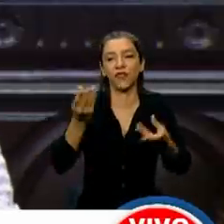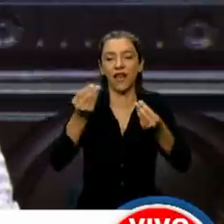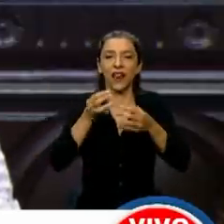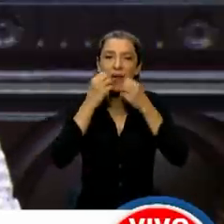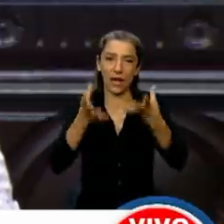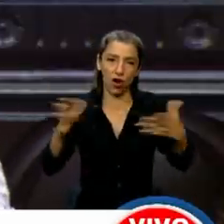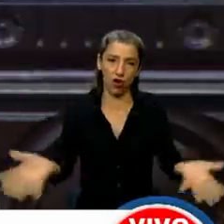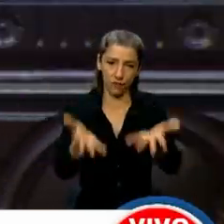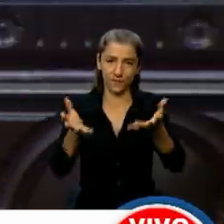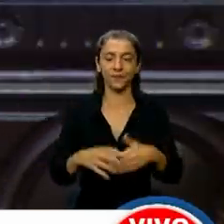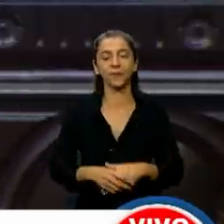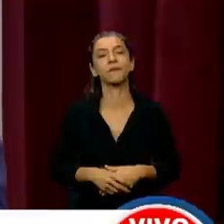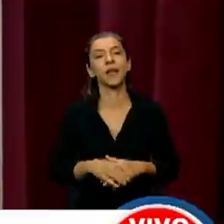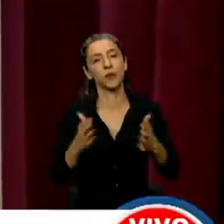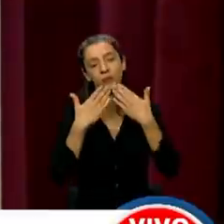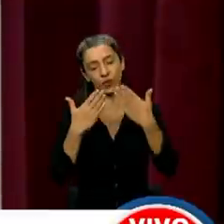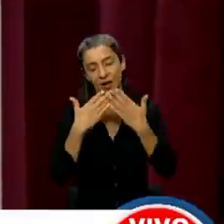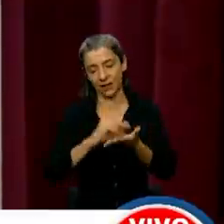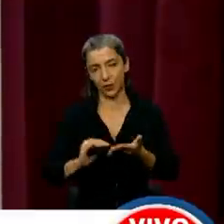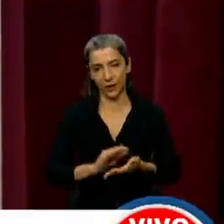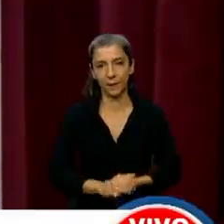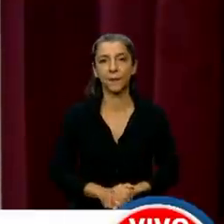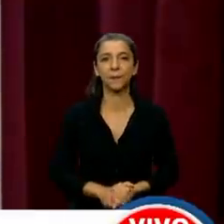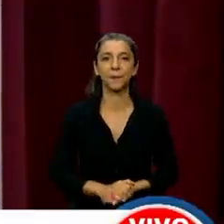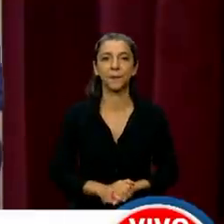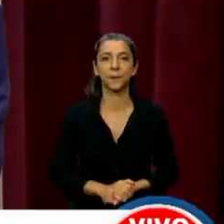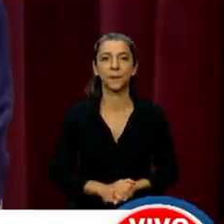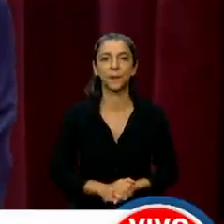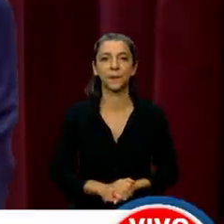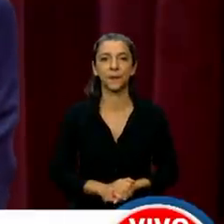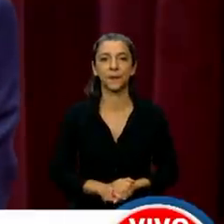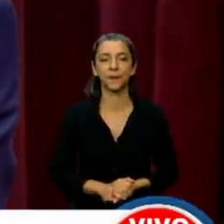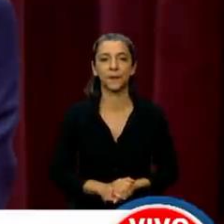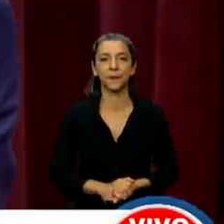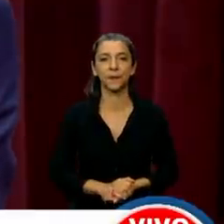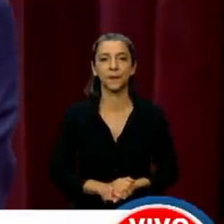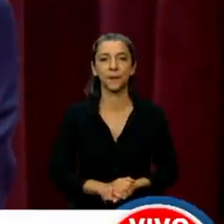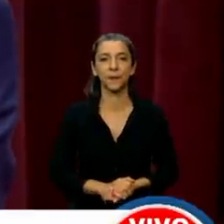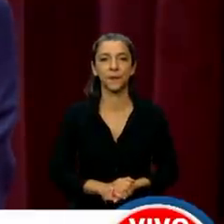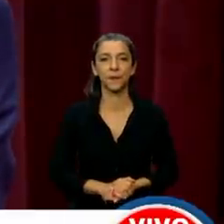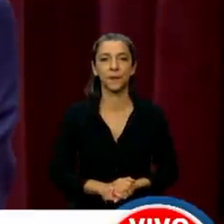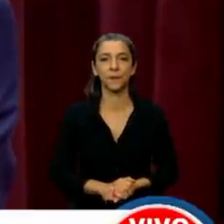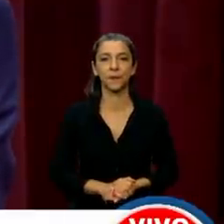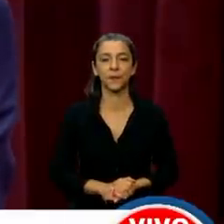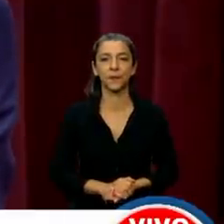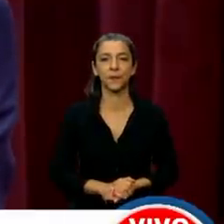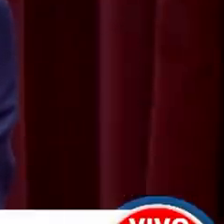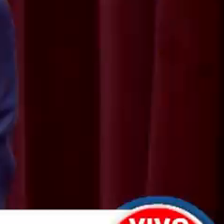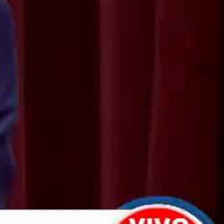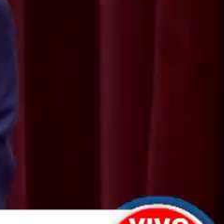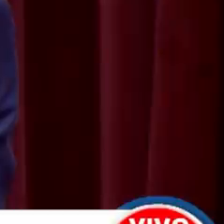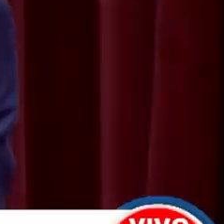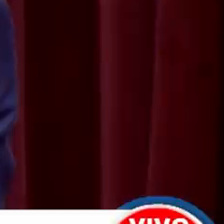argentinos muchas gracias muchas gracias diputadas continúa en el uso de la palabra la diputada por la provincia